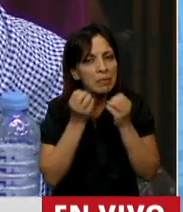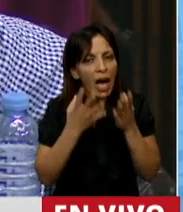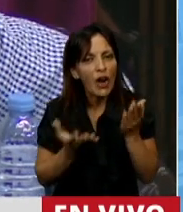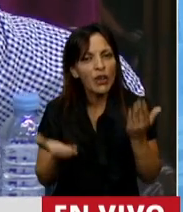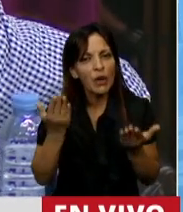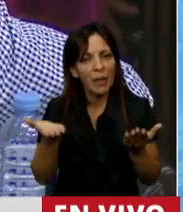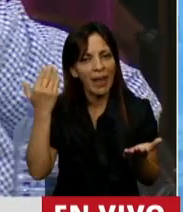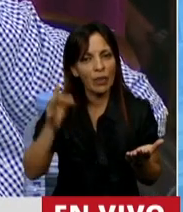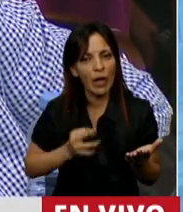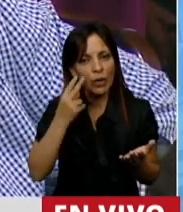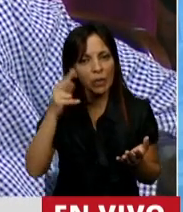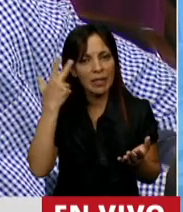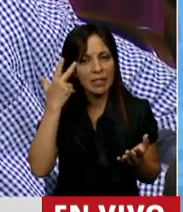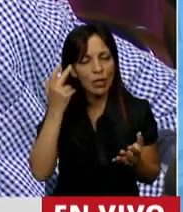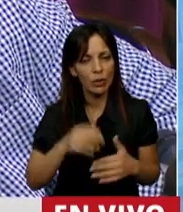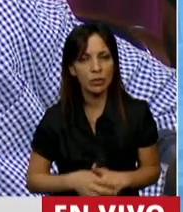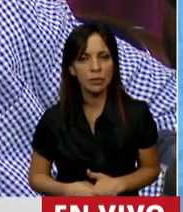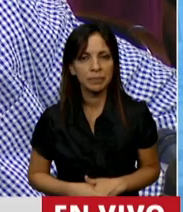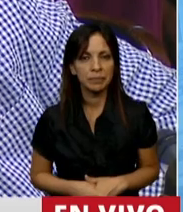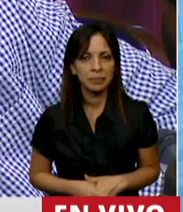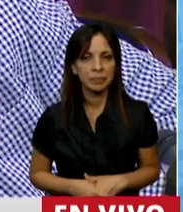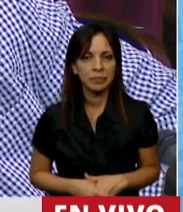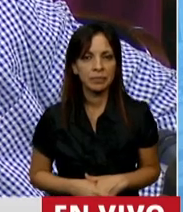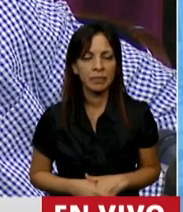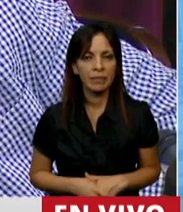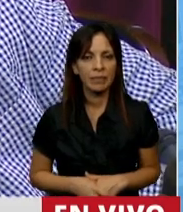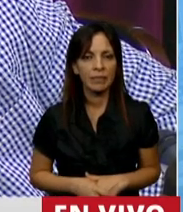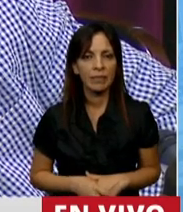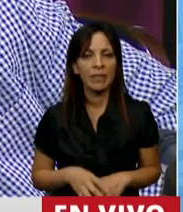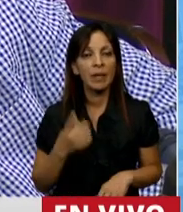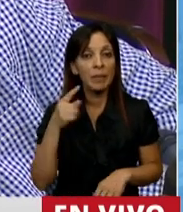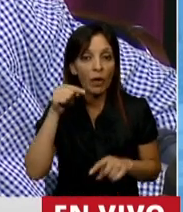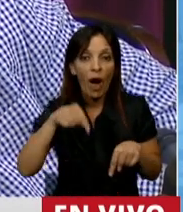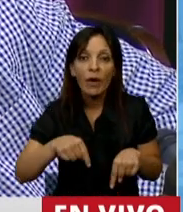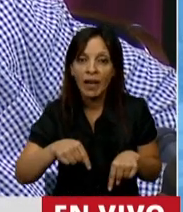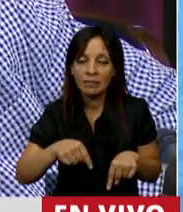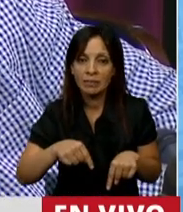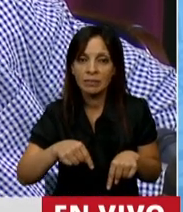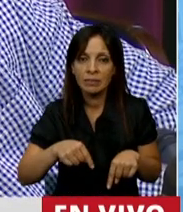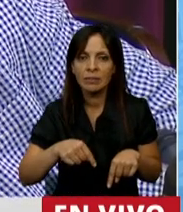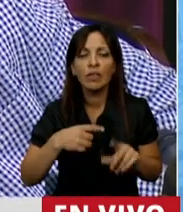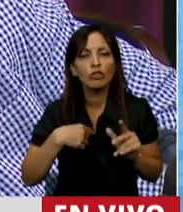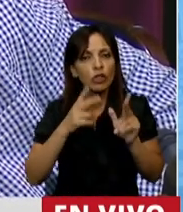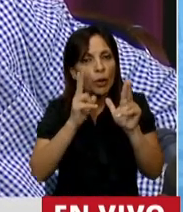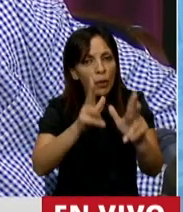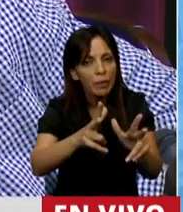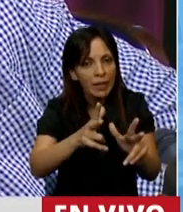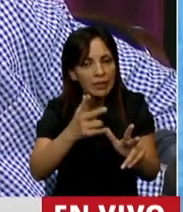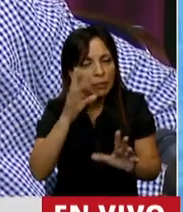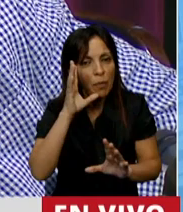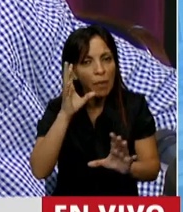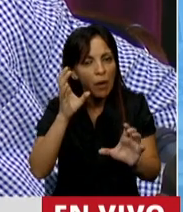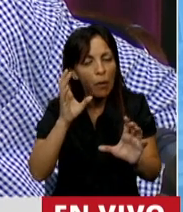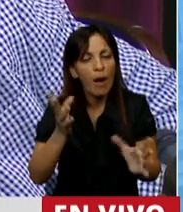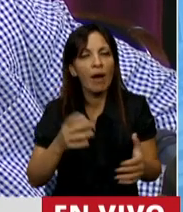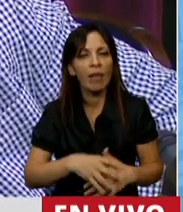discusión en el 2018. Pero esto es ahora, y recuerdo, voy a reivindicar, porque